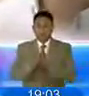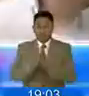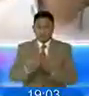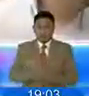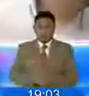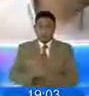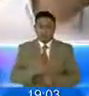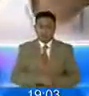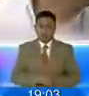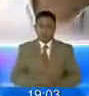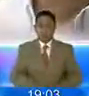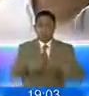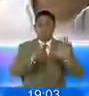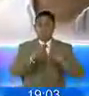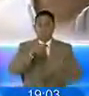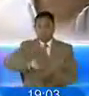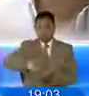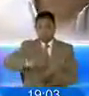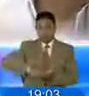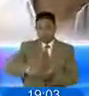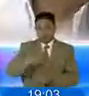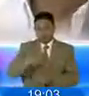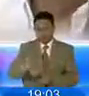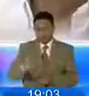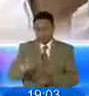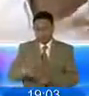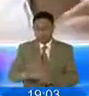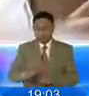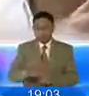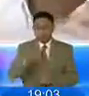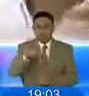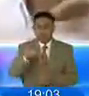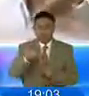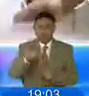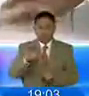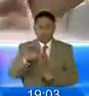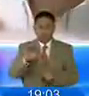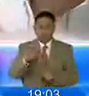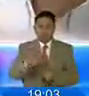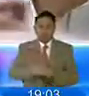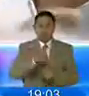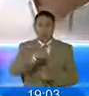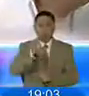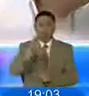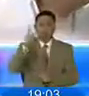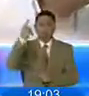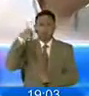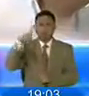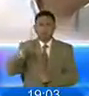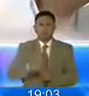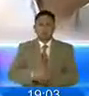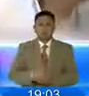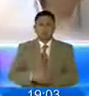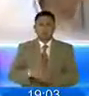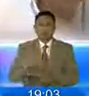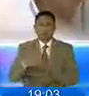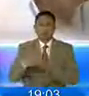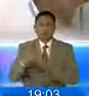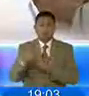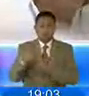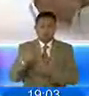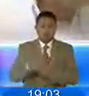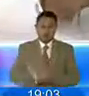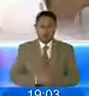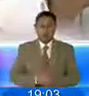6 contratos apenas ya se ha encontrado un perjuicio de 42 millones de dólares